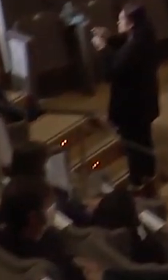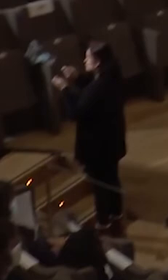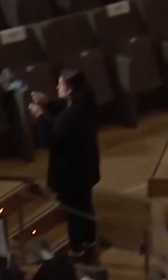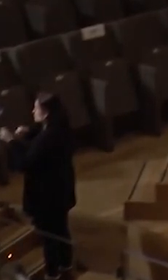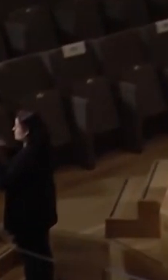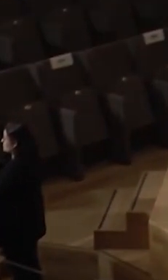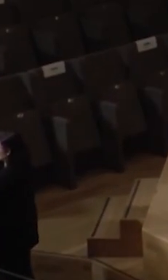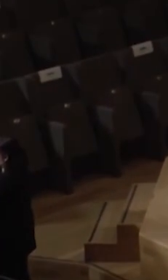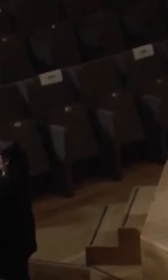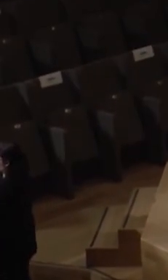entre otros